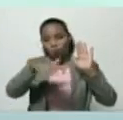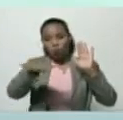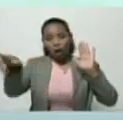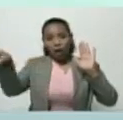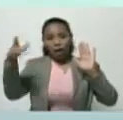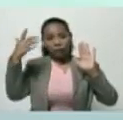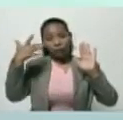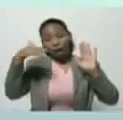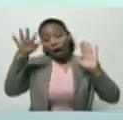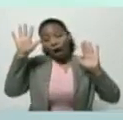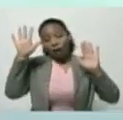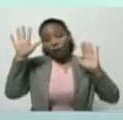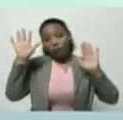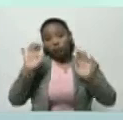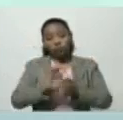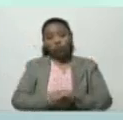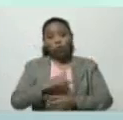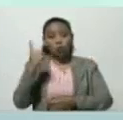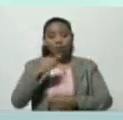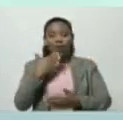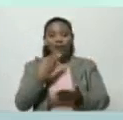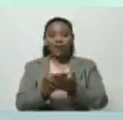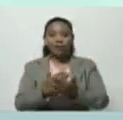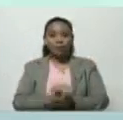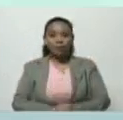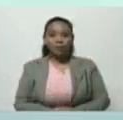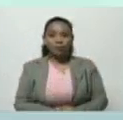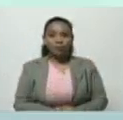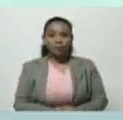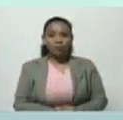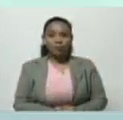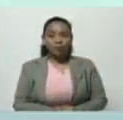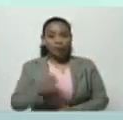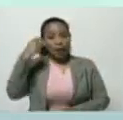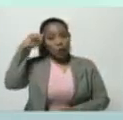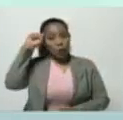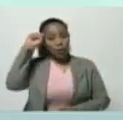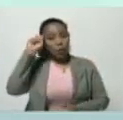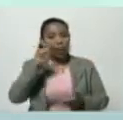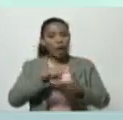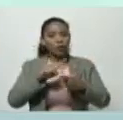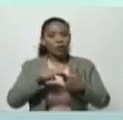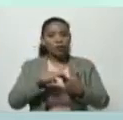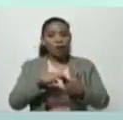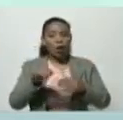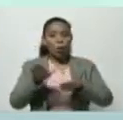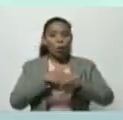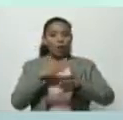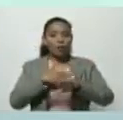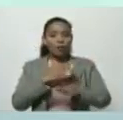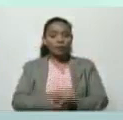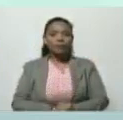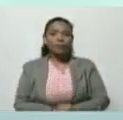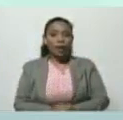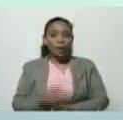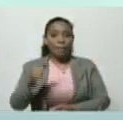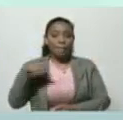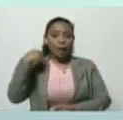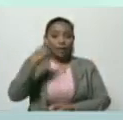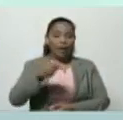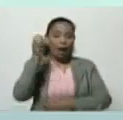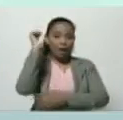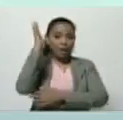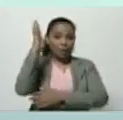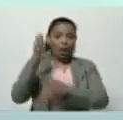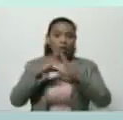lo que hay, es lo que tienen ellos. Gracias. Recordamos entonces, jueves, día de mañana, asamblea